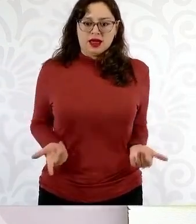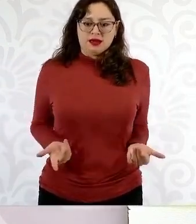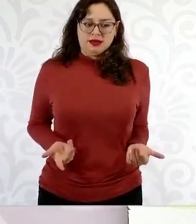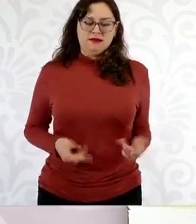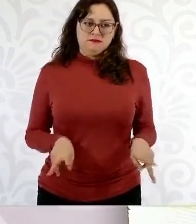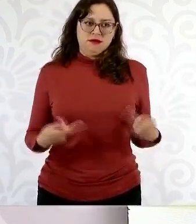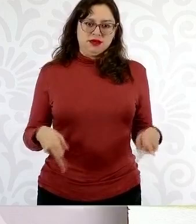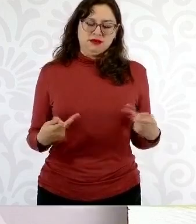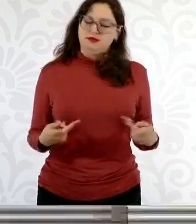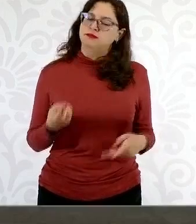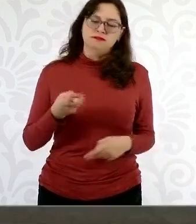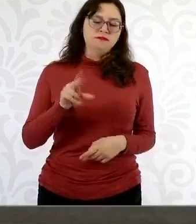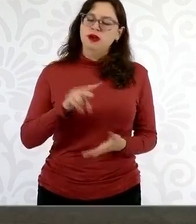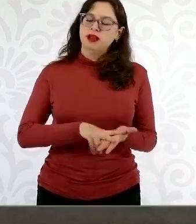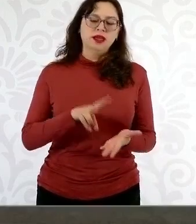estoy vendiendo en el mercado.